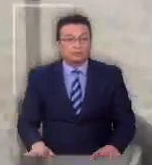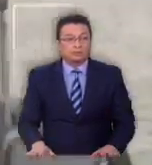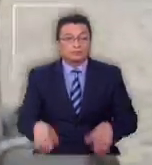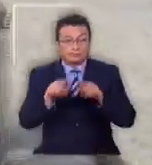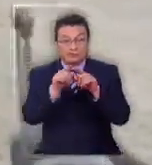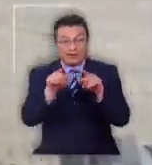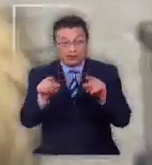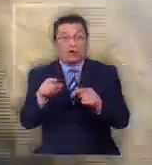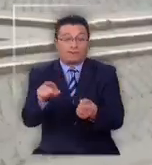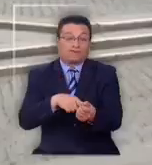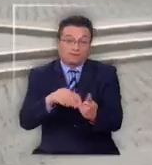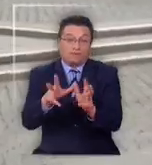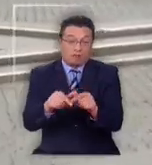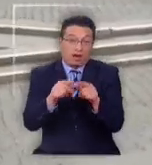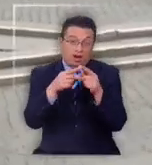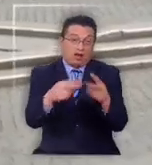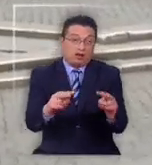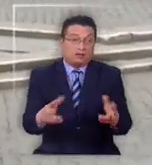Ellos son la familia.